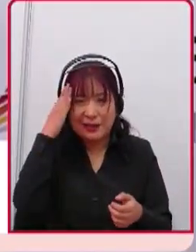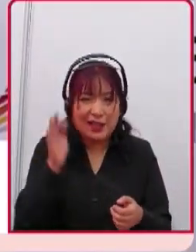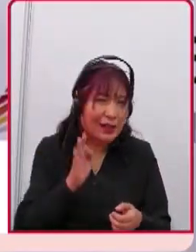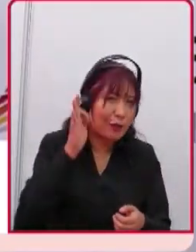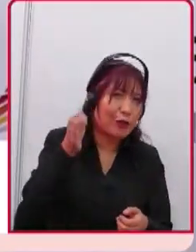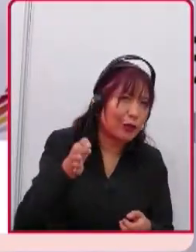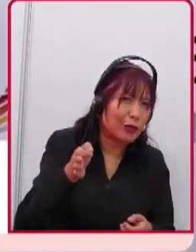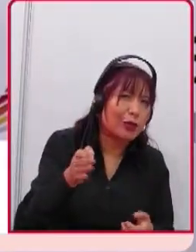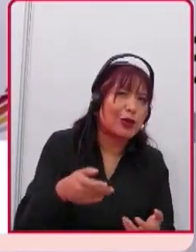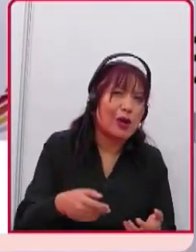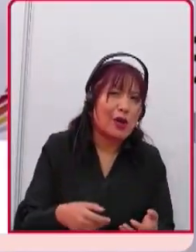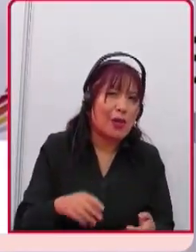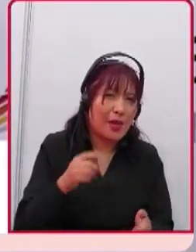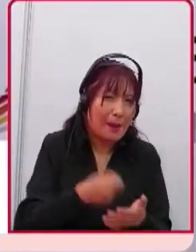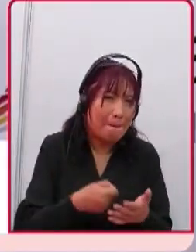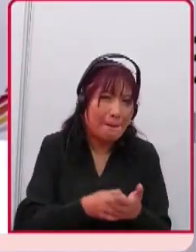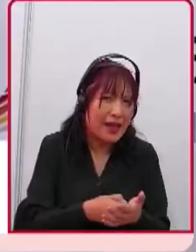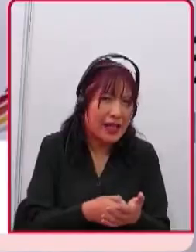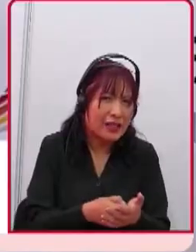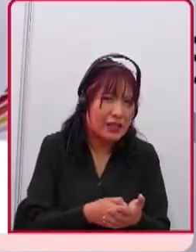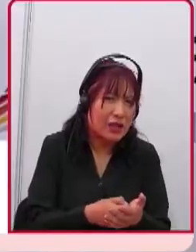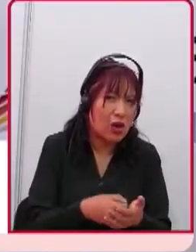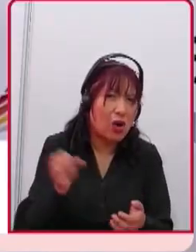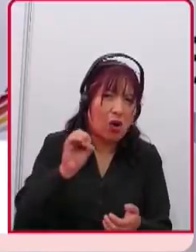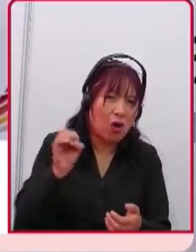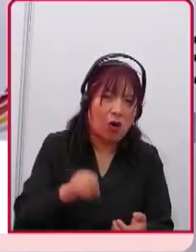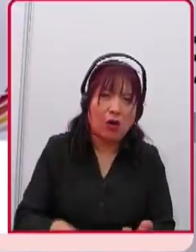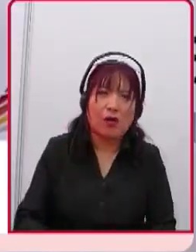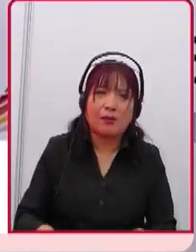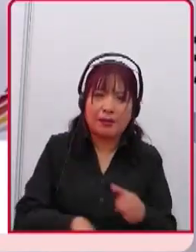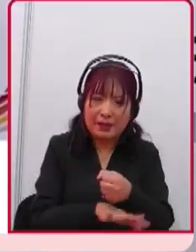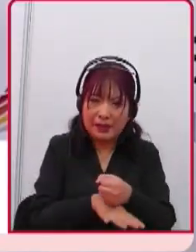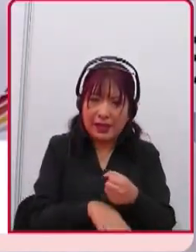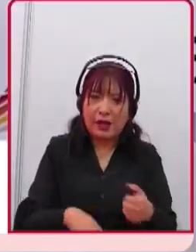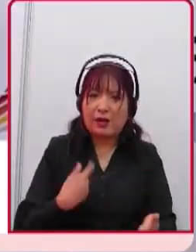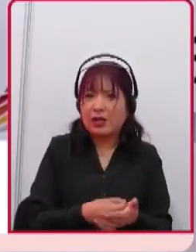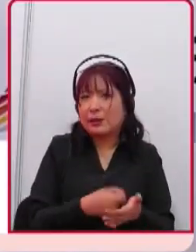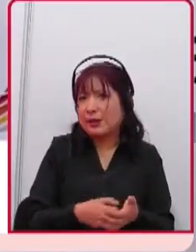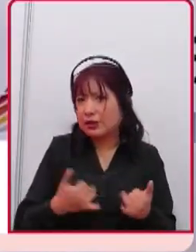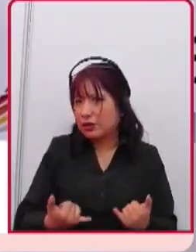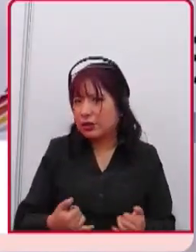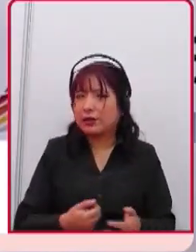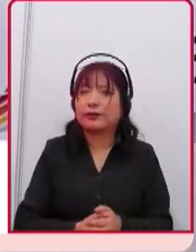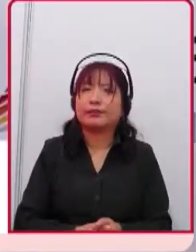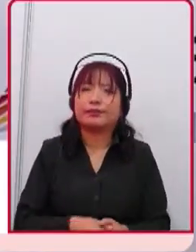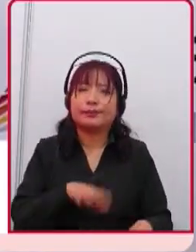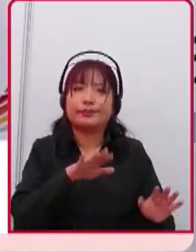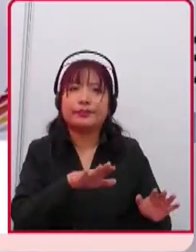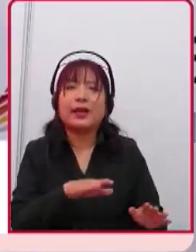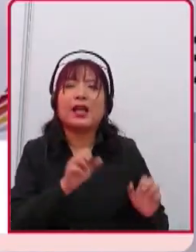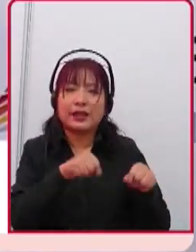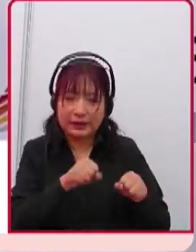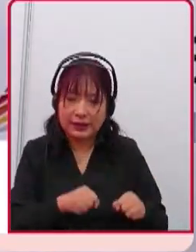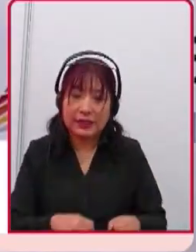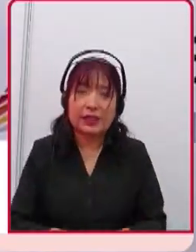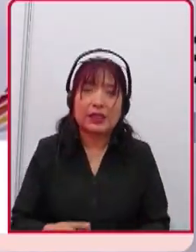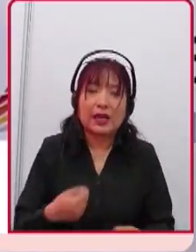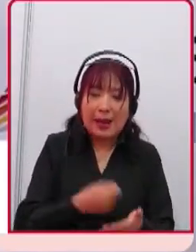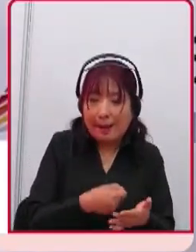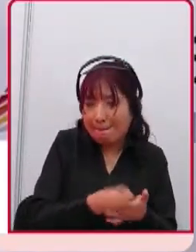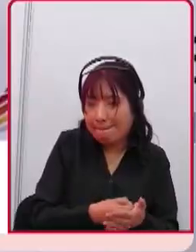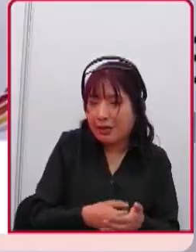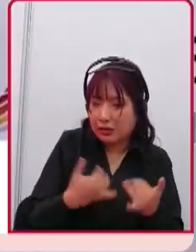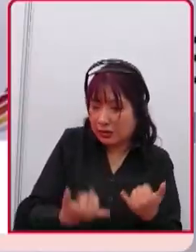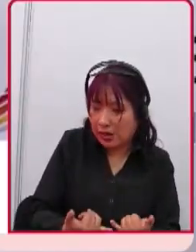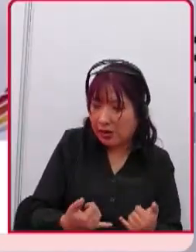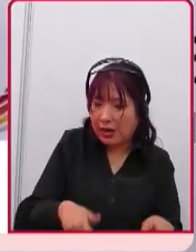es bajo los supuestos de precios de hoy. Correcto, sí, en base a precios de hoy y también tomando como referencia los precios de